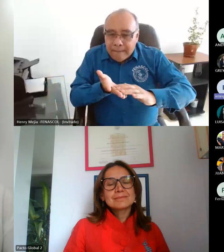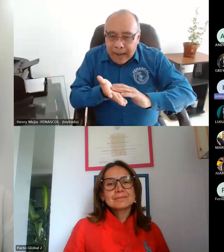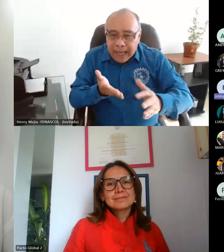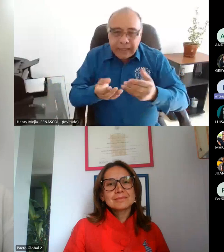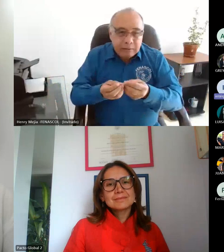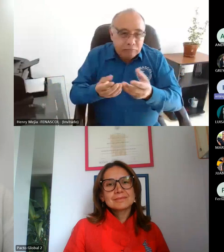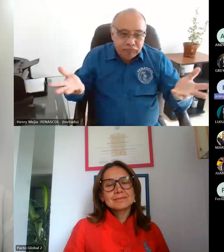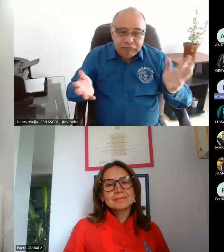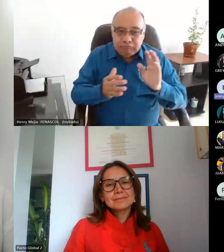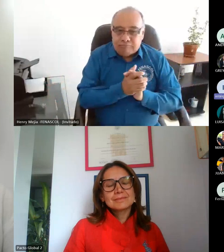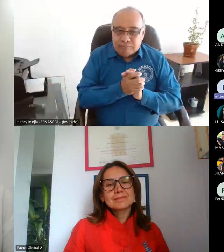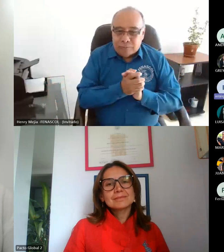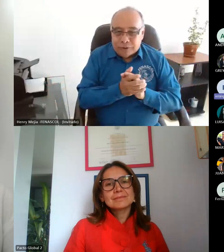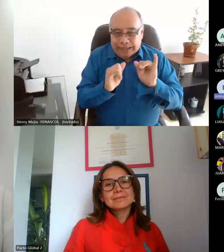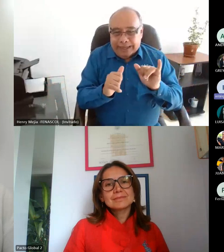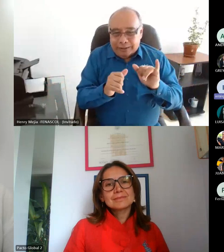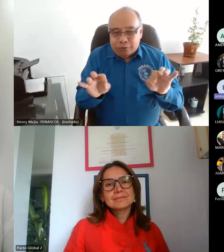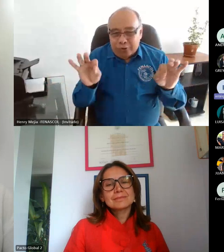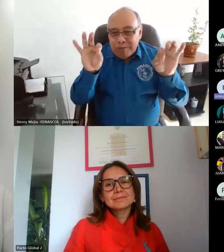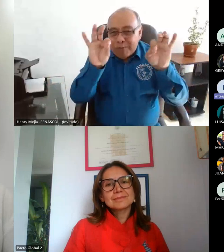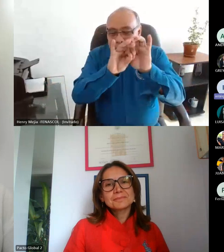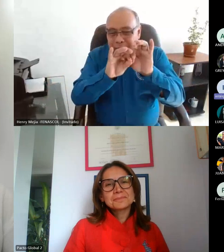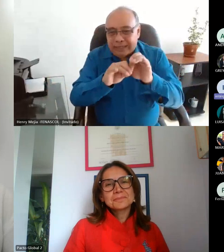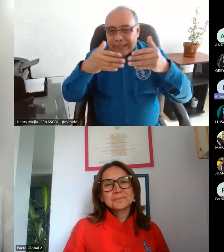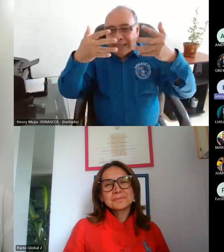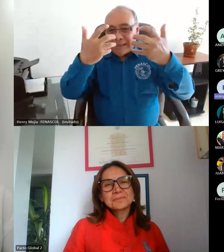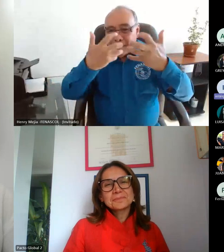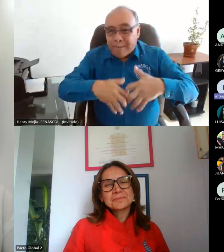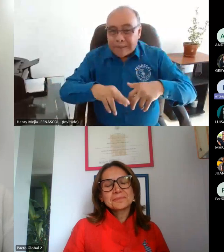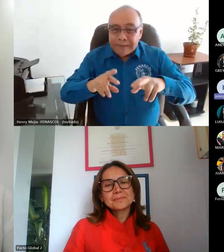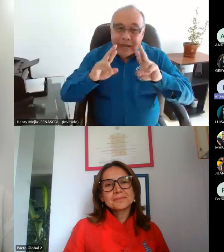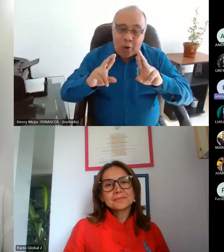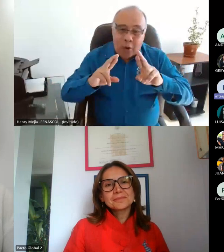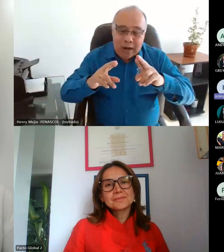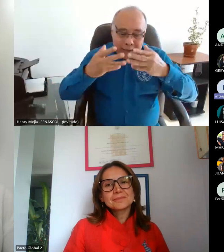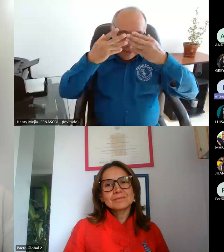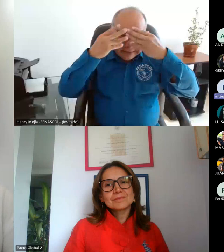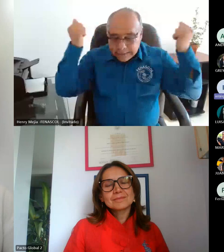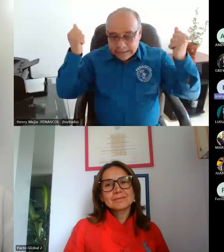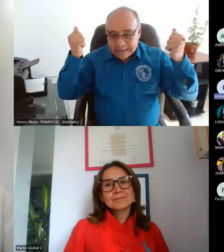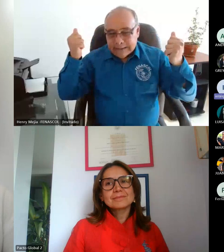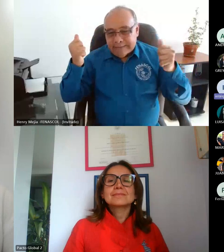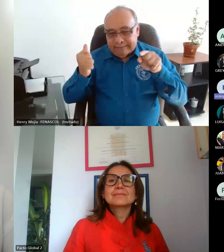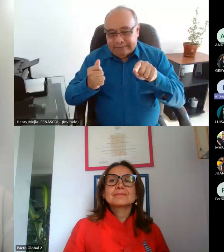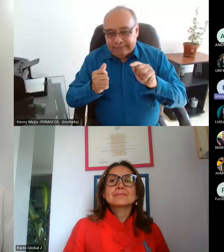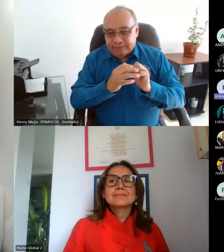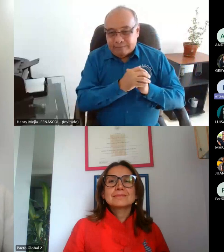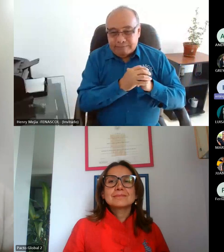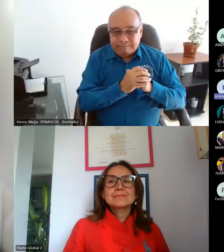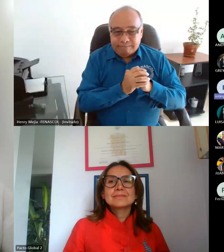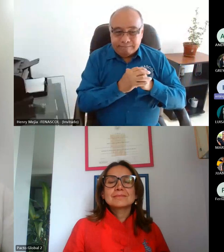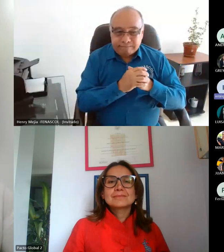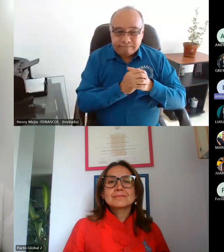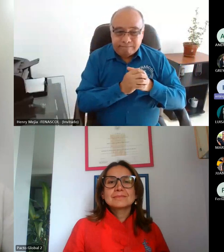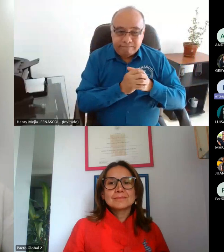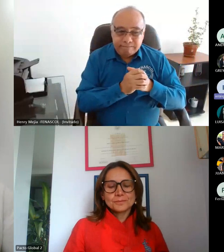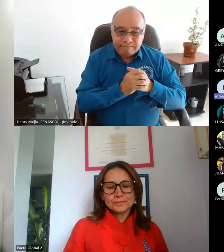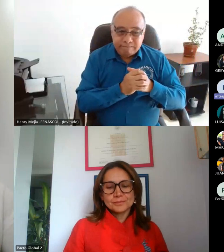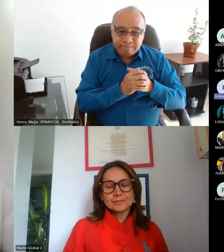con discapacidad Pues claro necesitamos ajustes razonables y está la tecnología que puede ser aprovechada para eso Entonces las